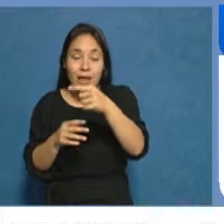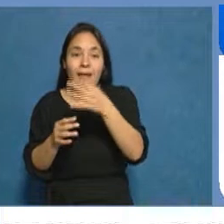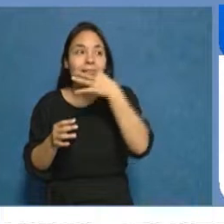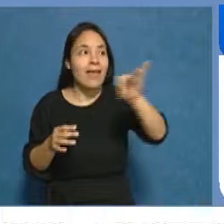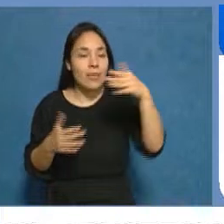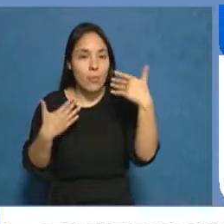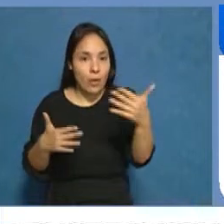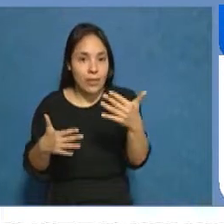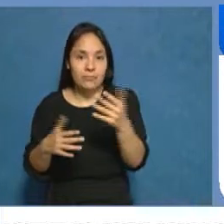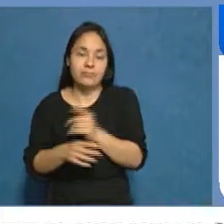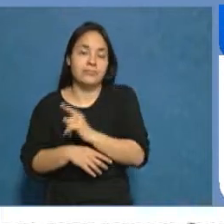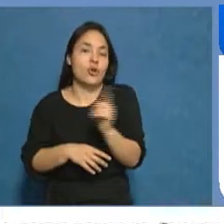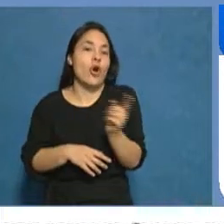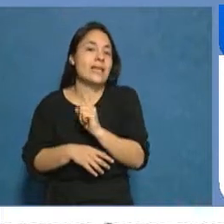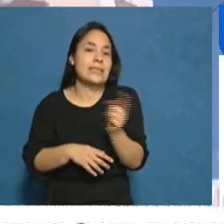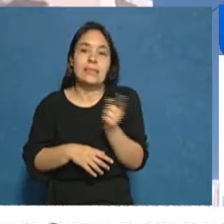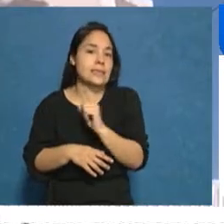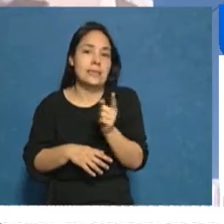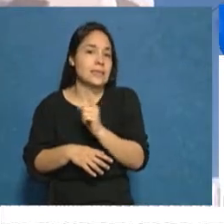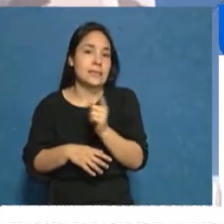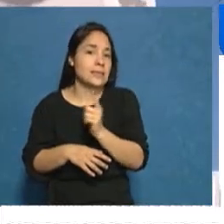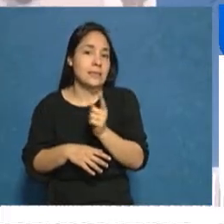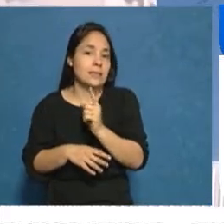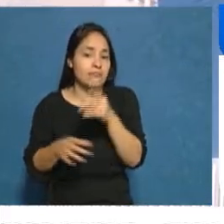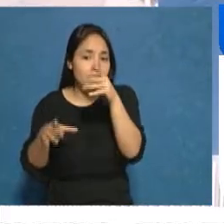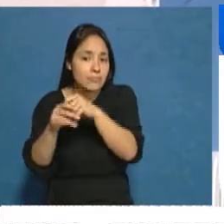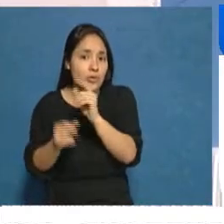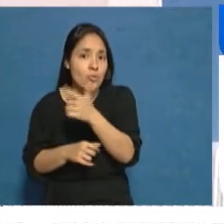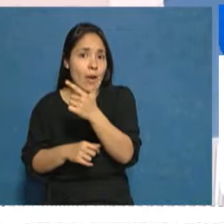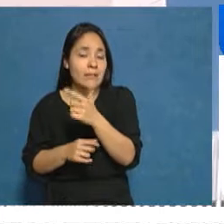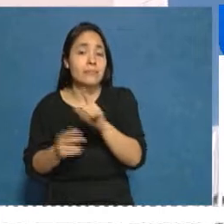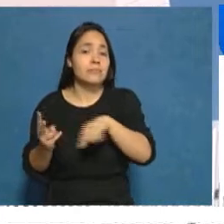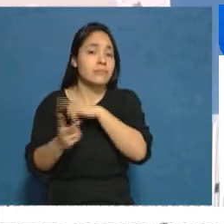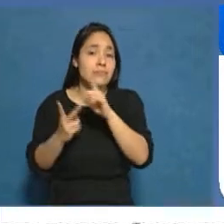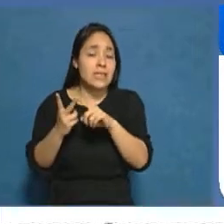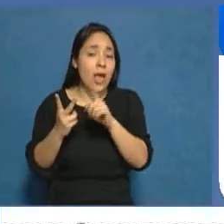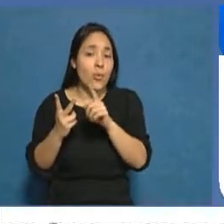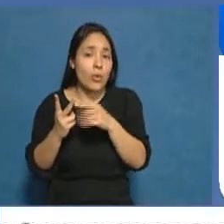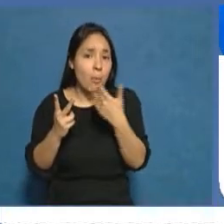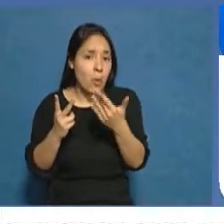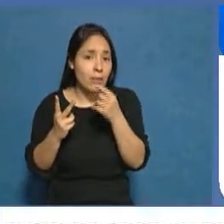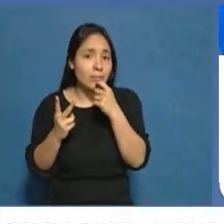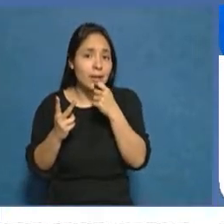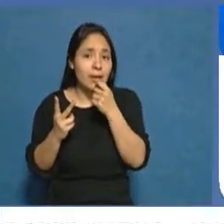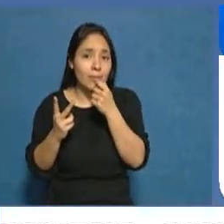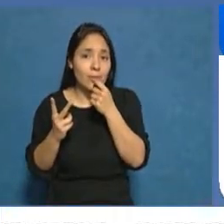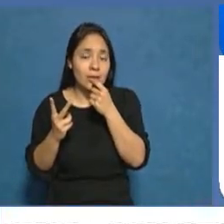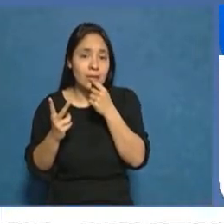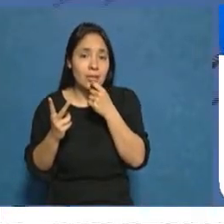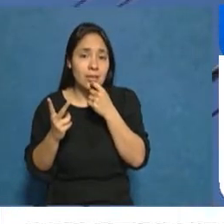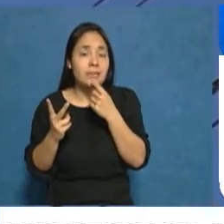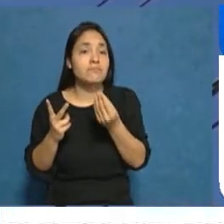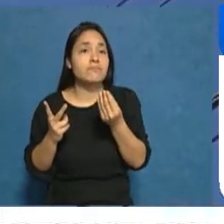revenderlo, cosa que realmente no sucede, no es así. Uh-huh. Y la segunda versión, ¿sí?, la segunda